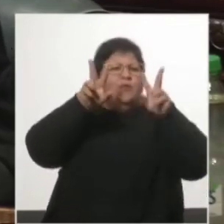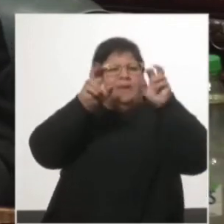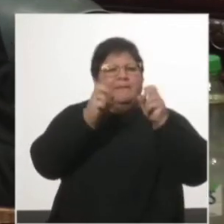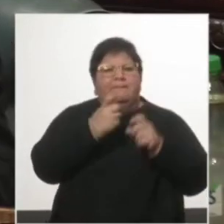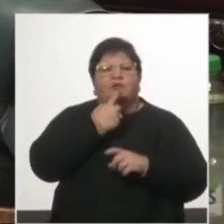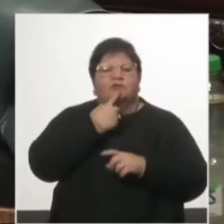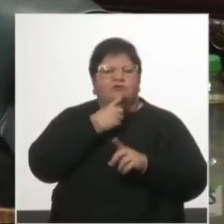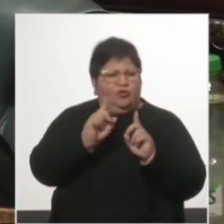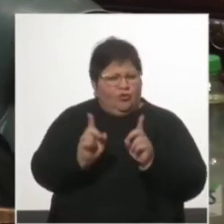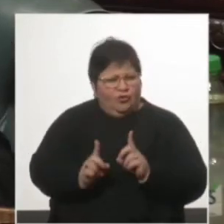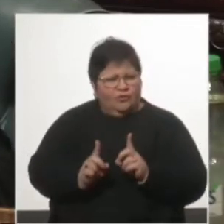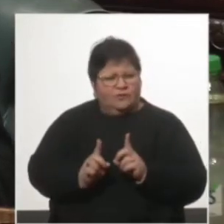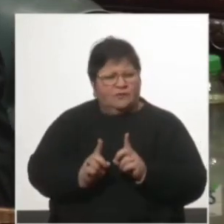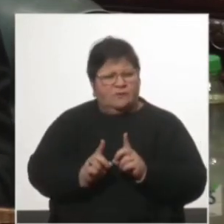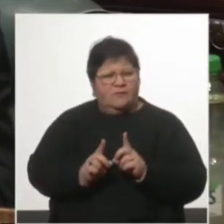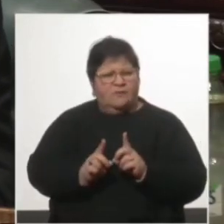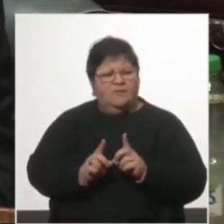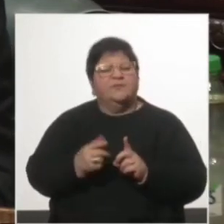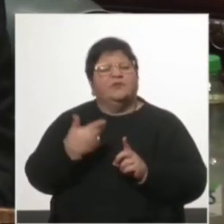decir, que es